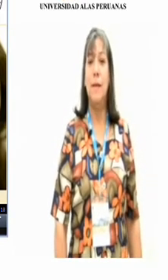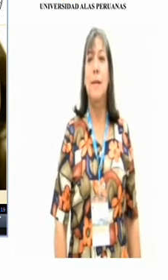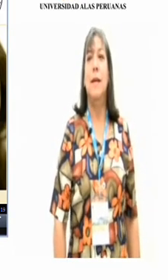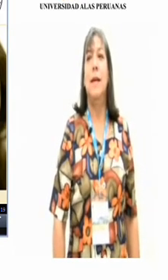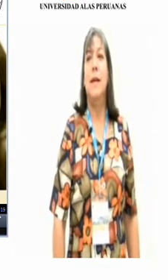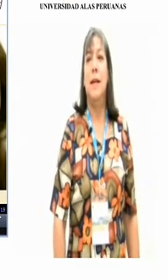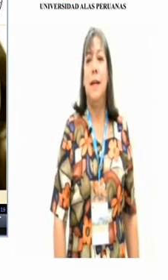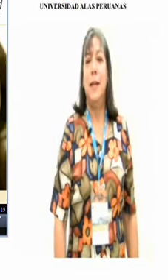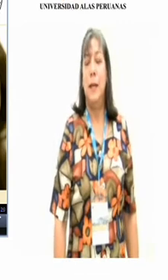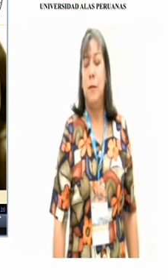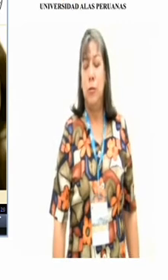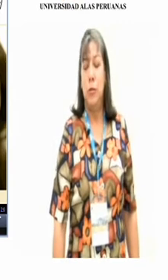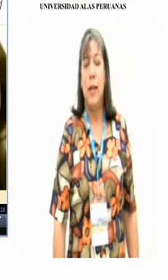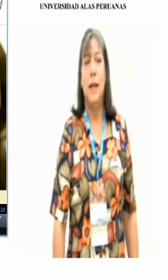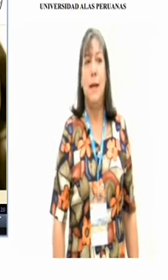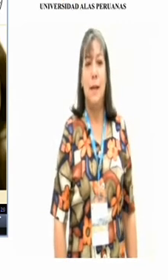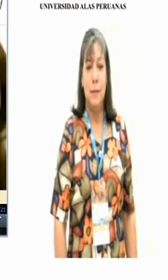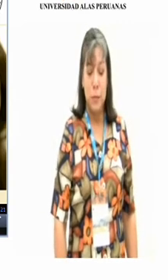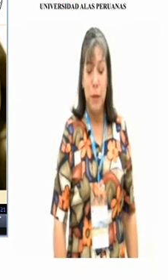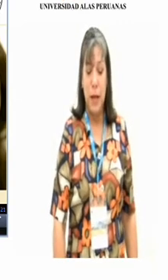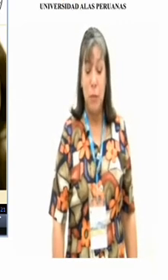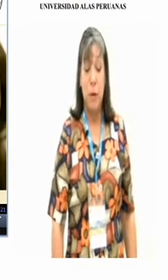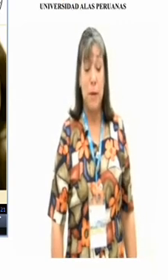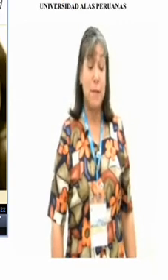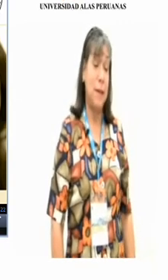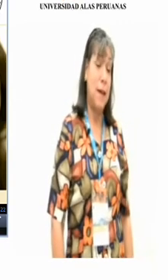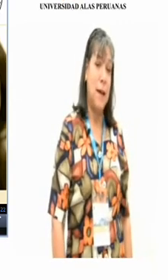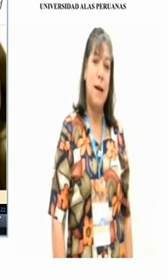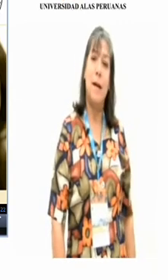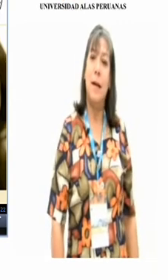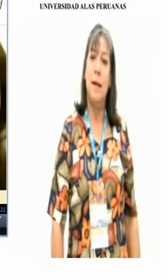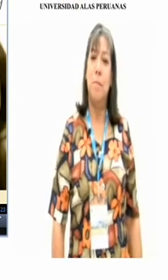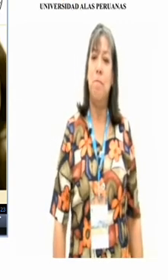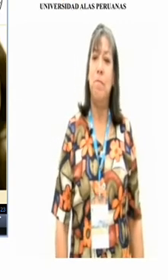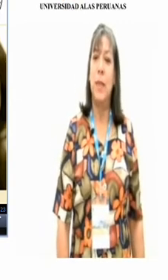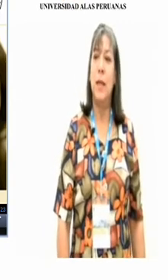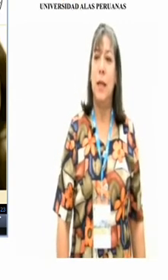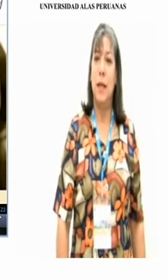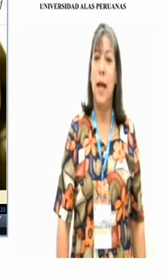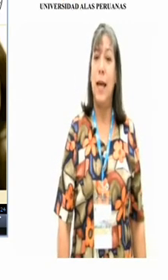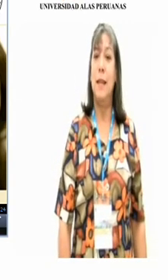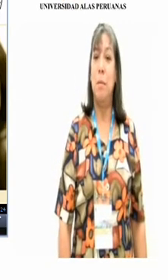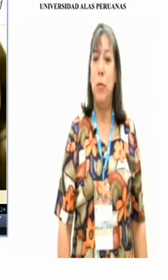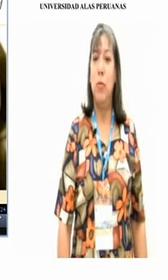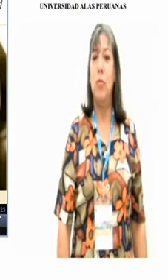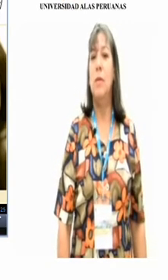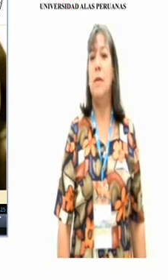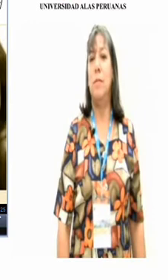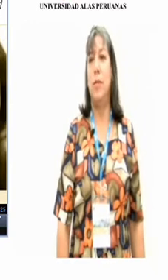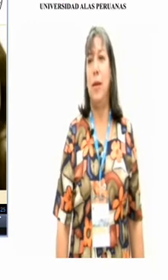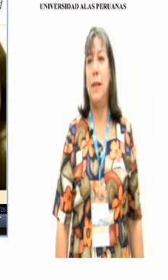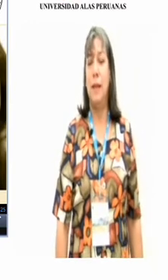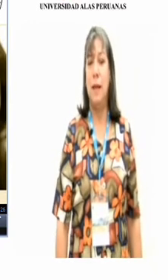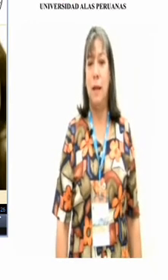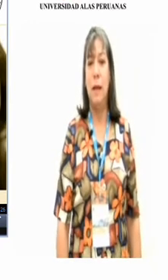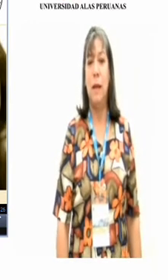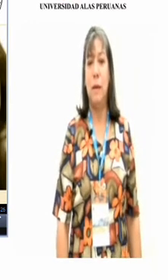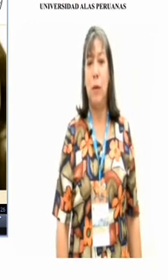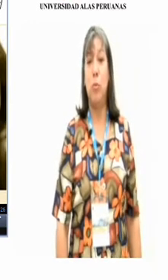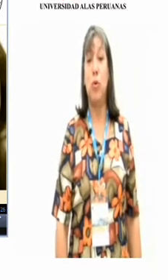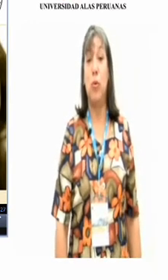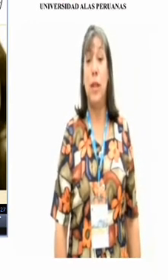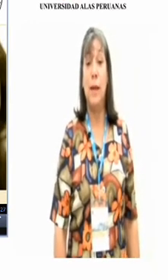Virtual Educa, a toda la Universidad Alas del Perú por